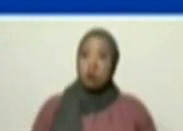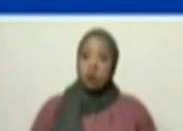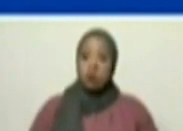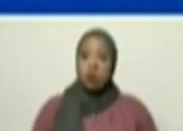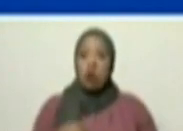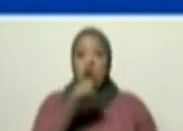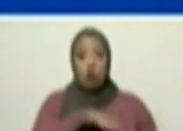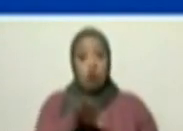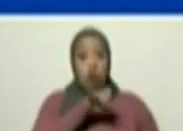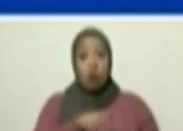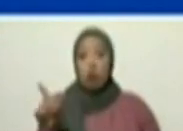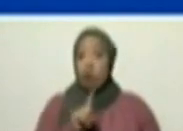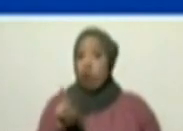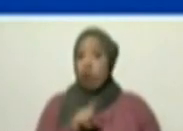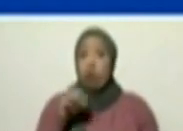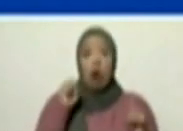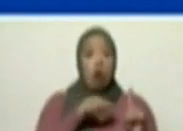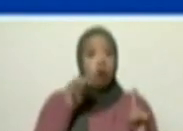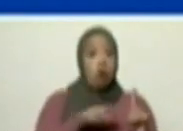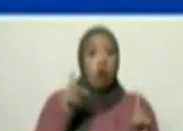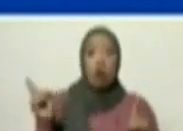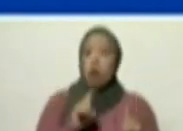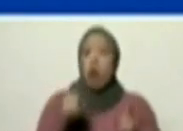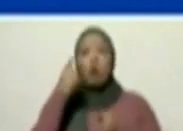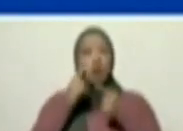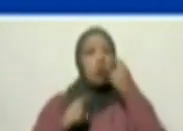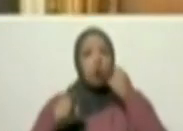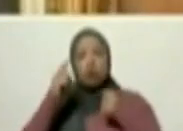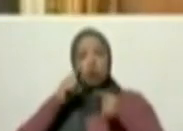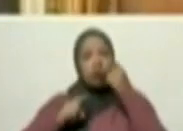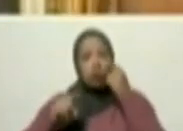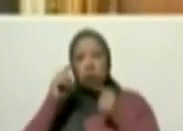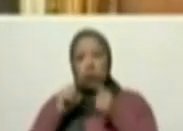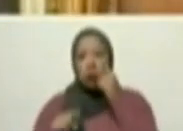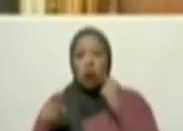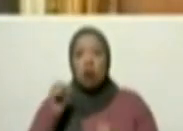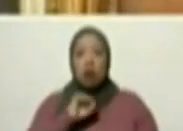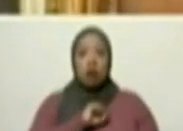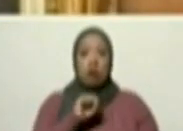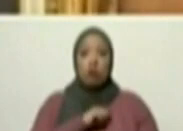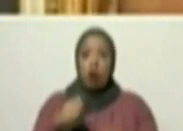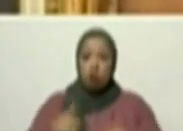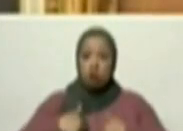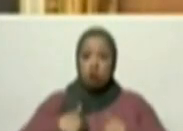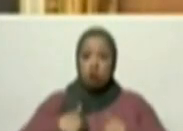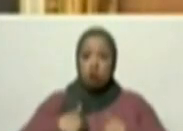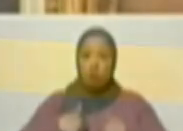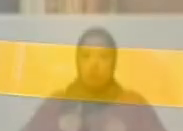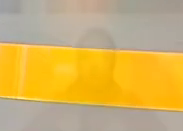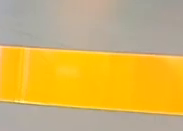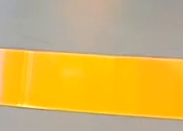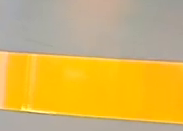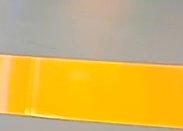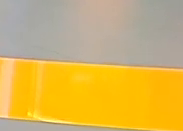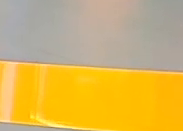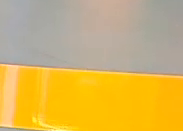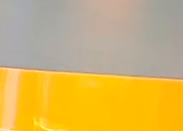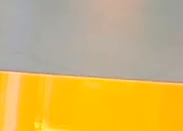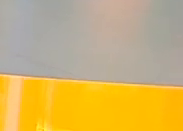chilenos apoyamos el golpe y que muchos lloramos ese día por un golpe de Estado contra una democracia.